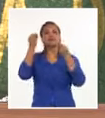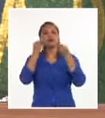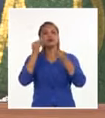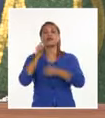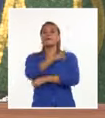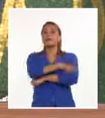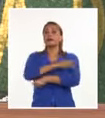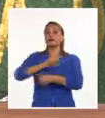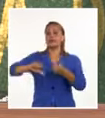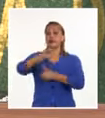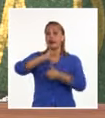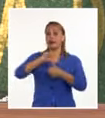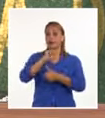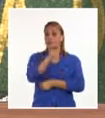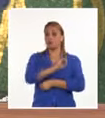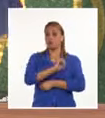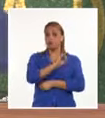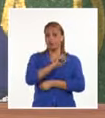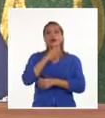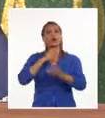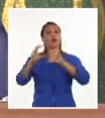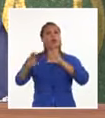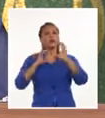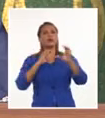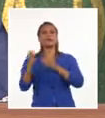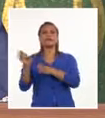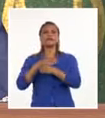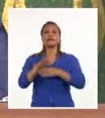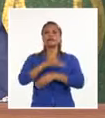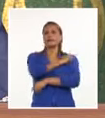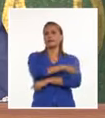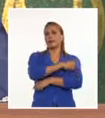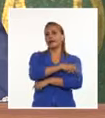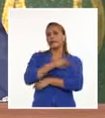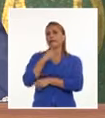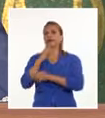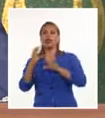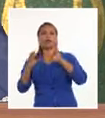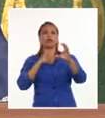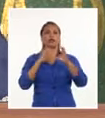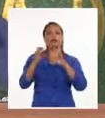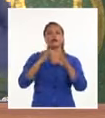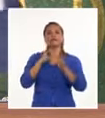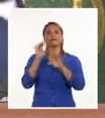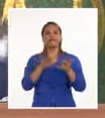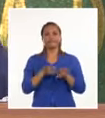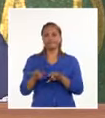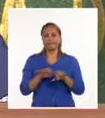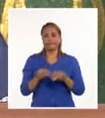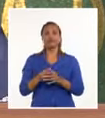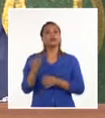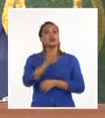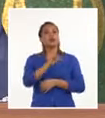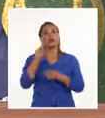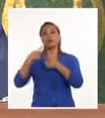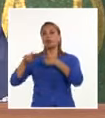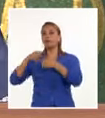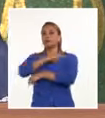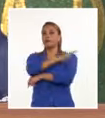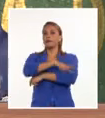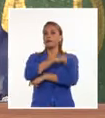Oriental. La comunicación entre los distintos estados insulares y con los otros países de la